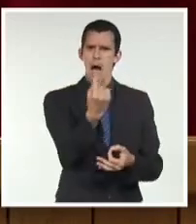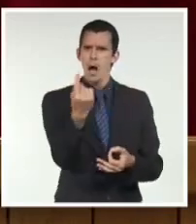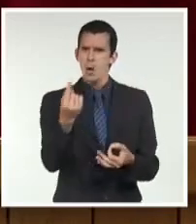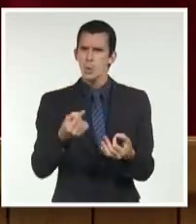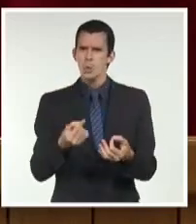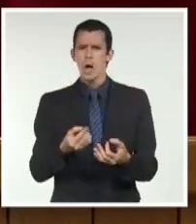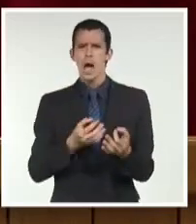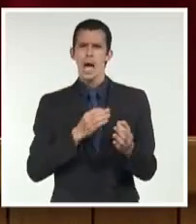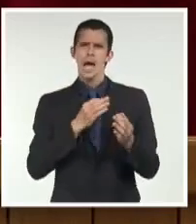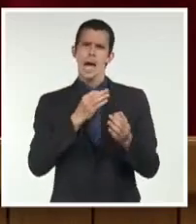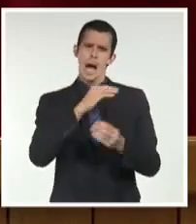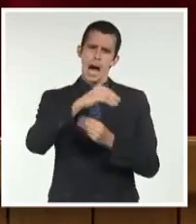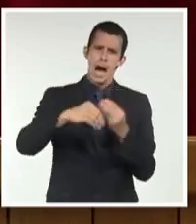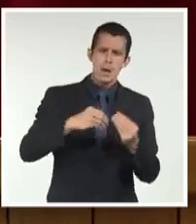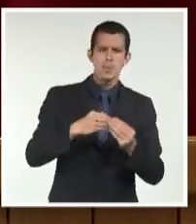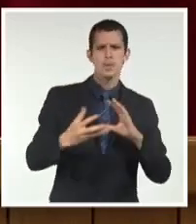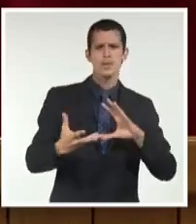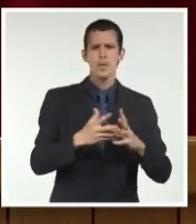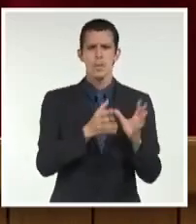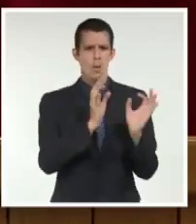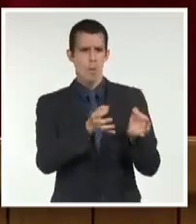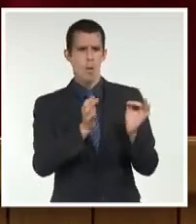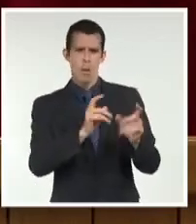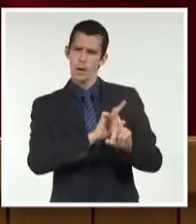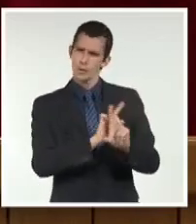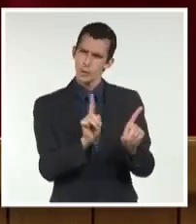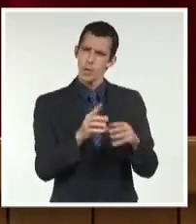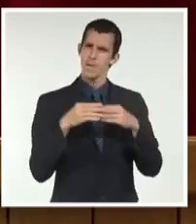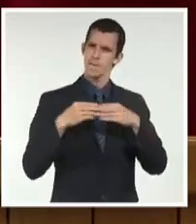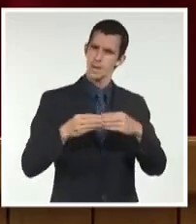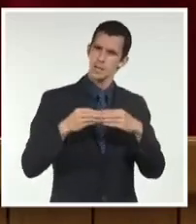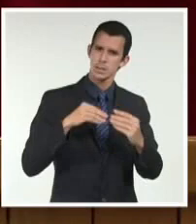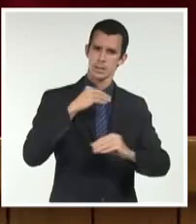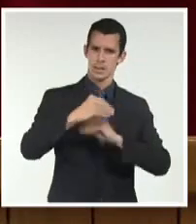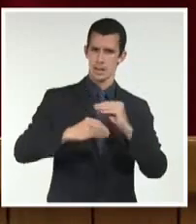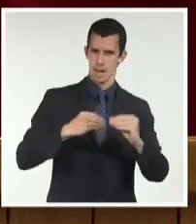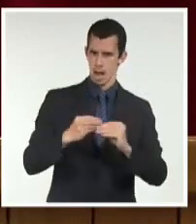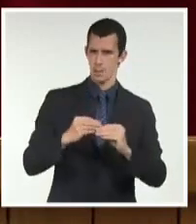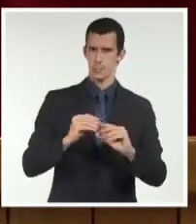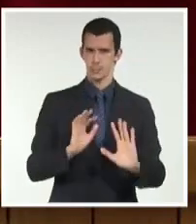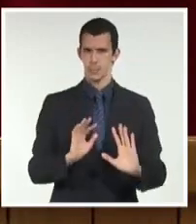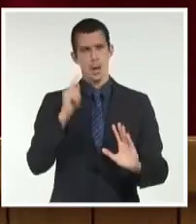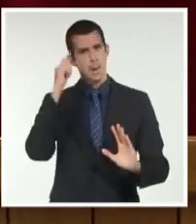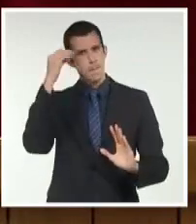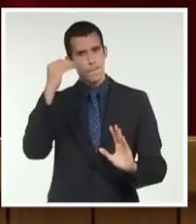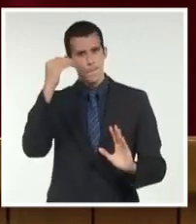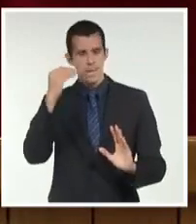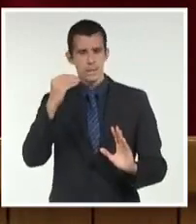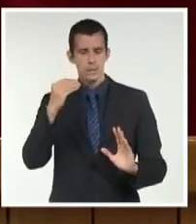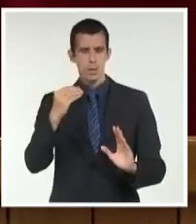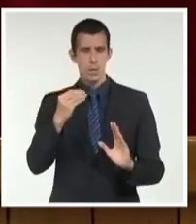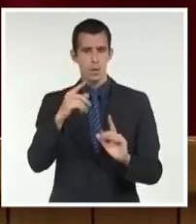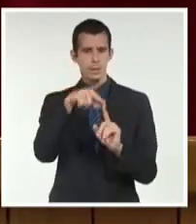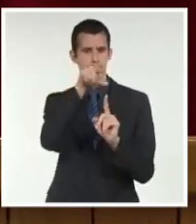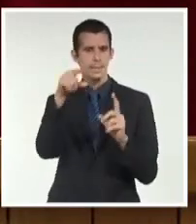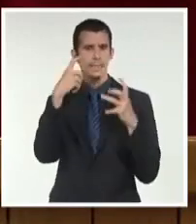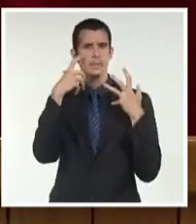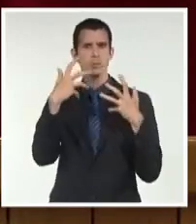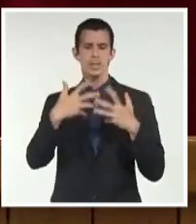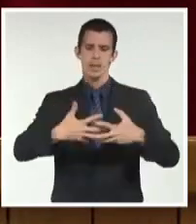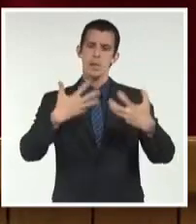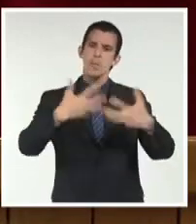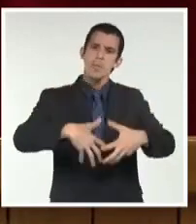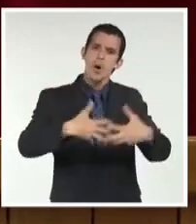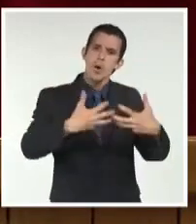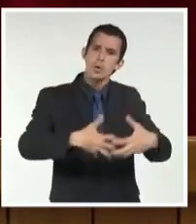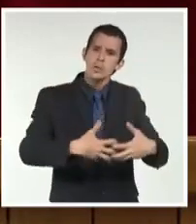que movilicen, hasta donde no sea posible, las fuerzas productivas. Aún falta mucho por hacer.